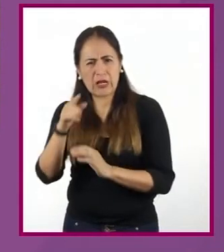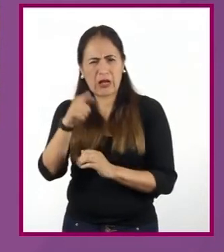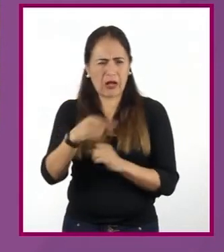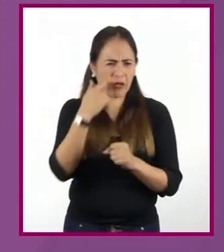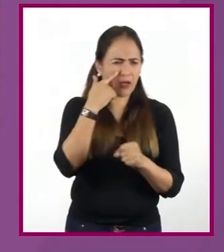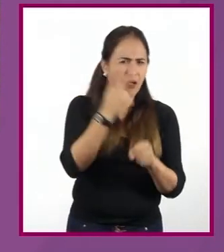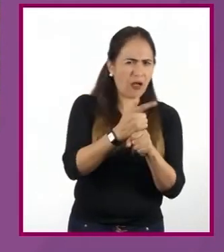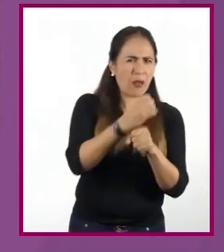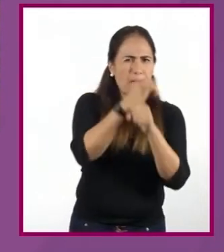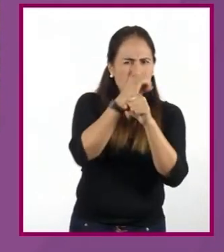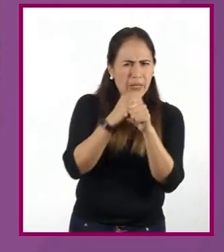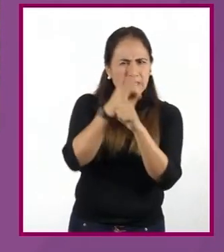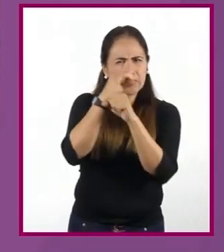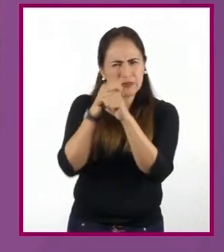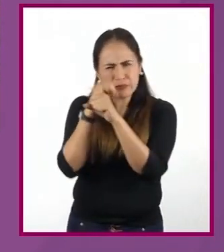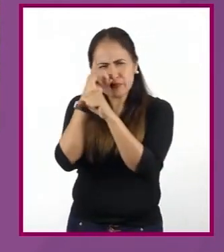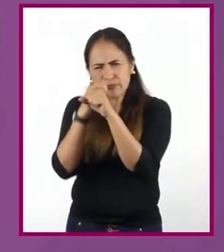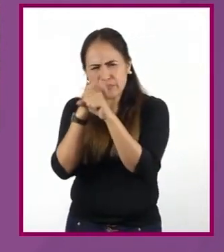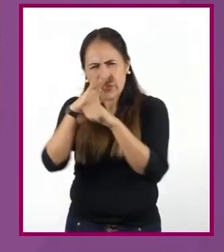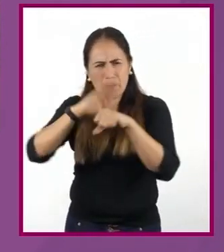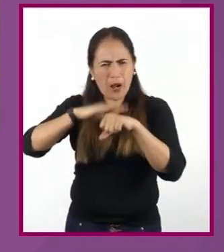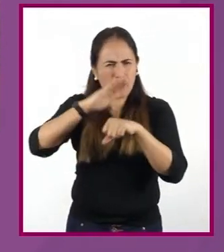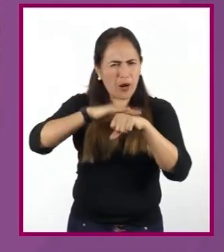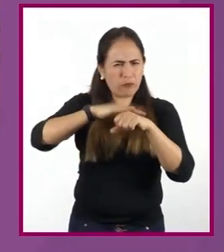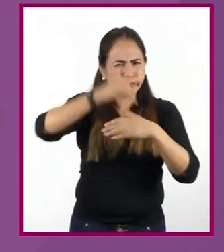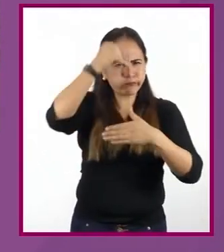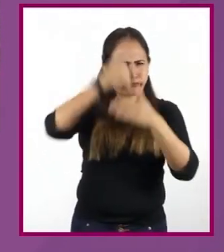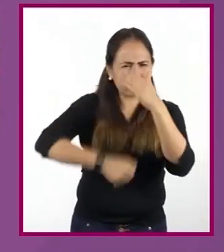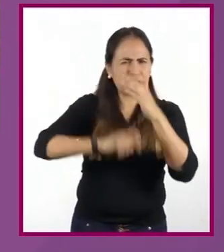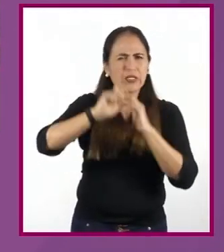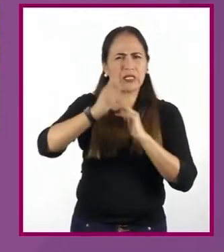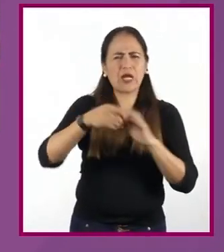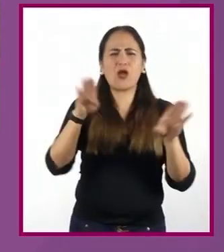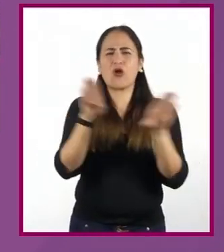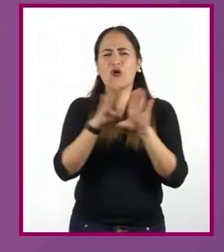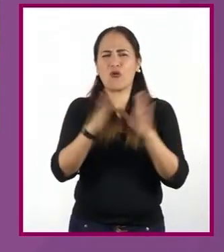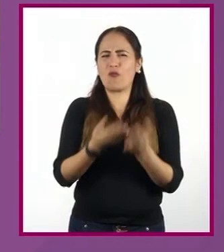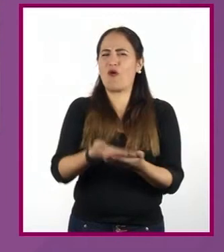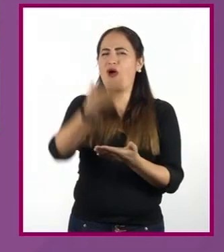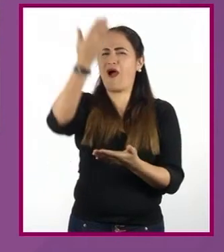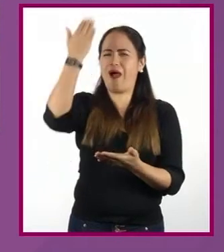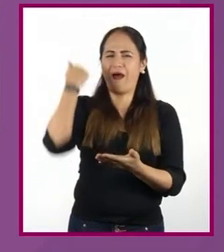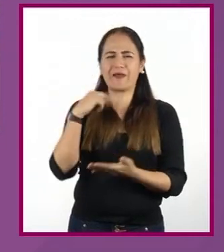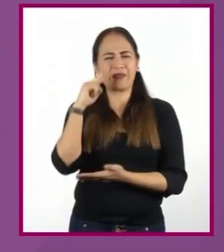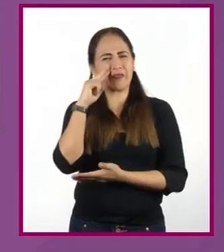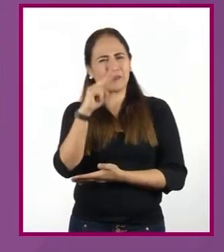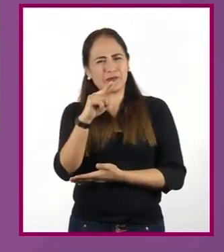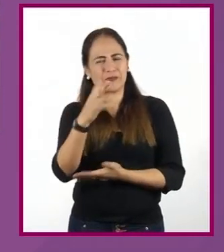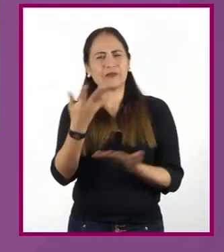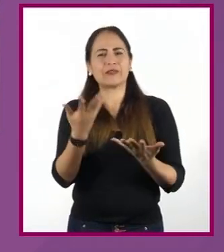los estudios han ido revelando más datos sobre su aspecto original.